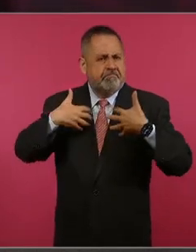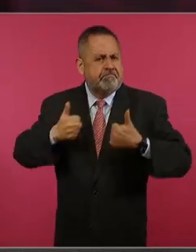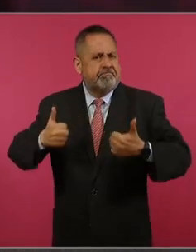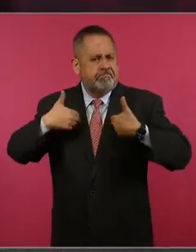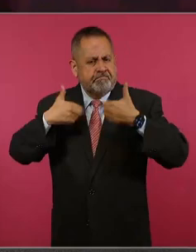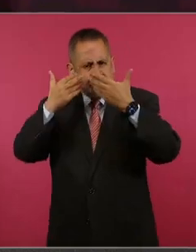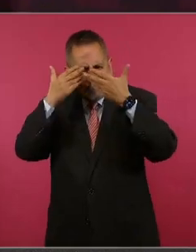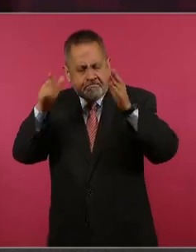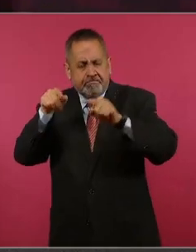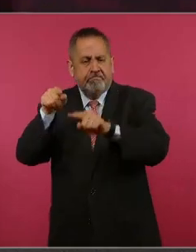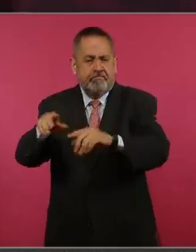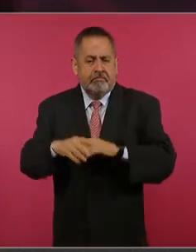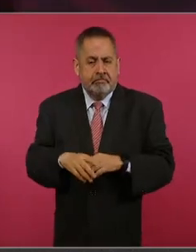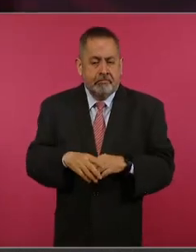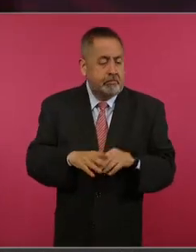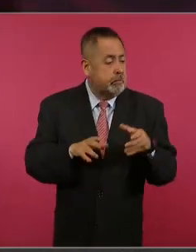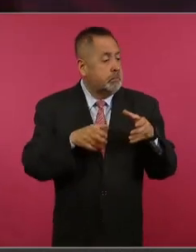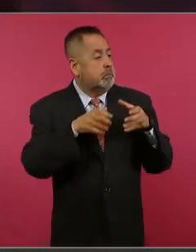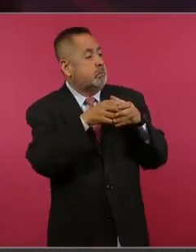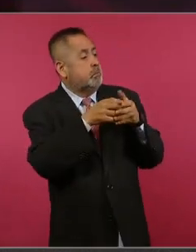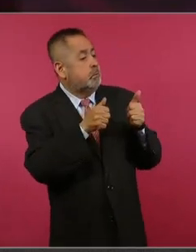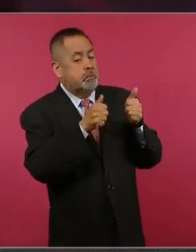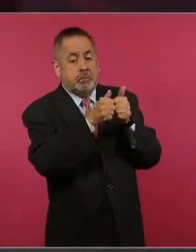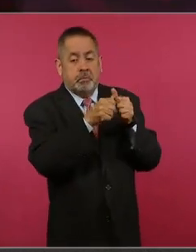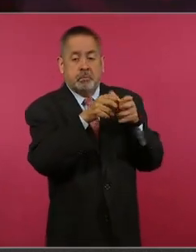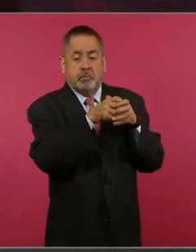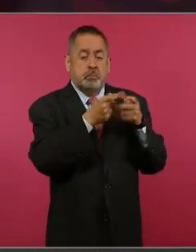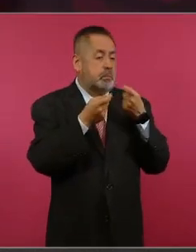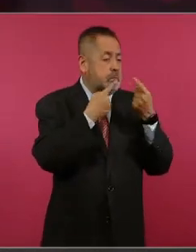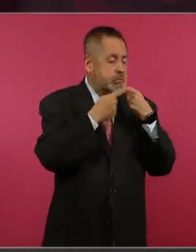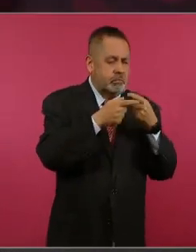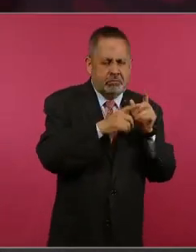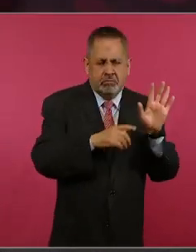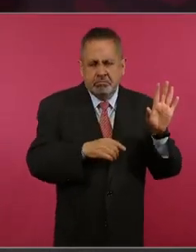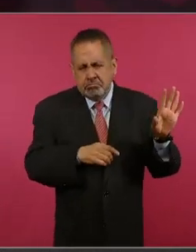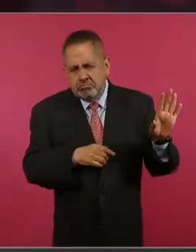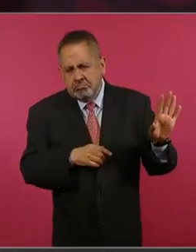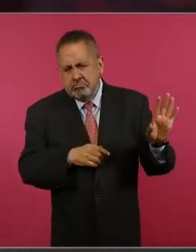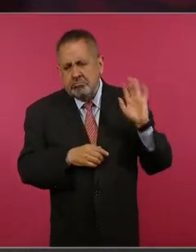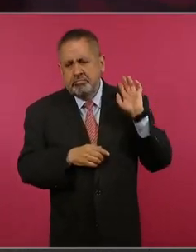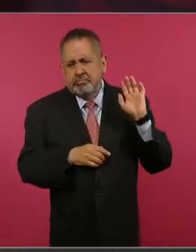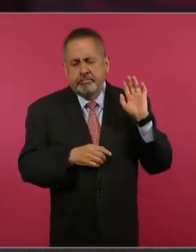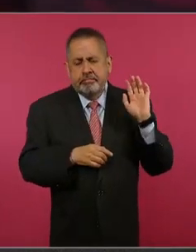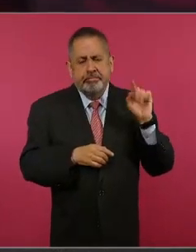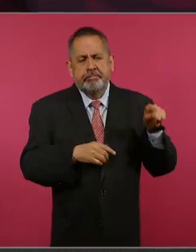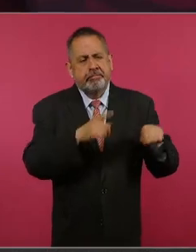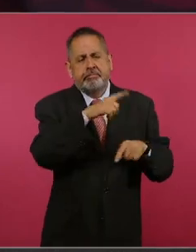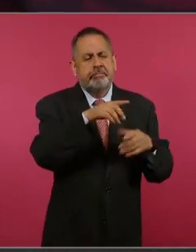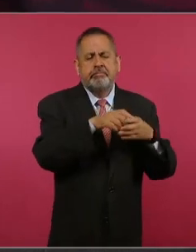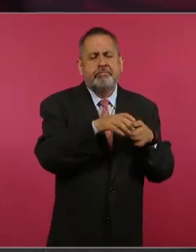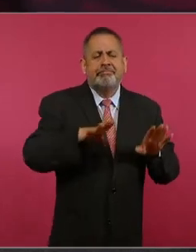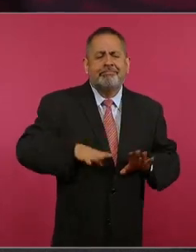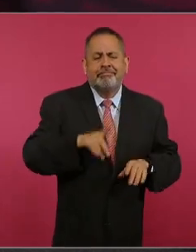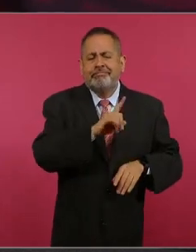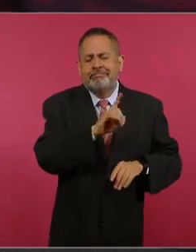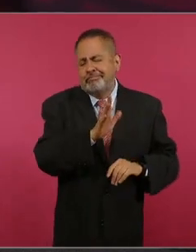porque no es un asunto de los de arriba. A ellos a lo mejor no les va a convenir